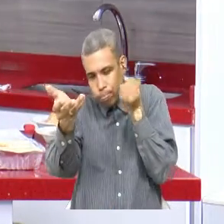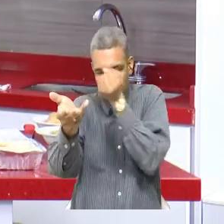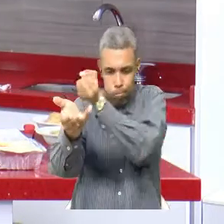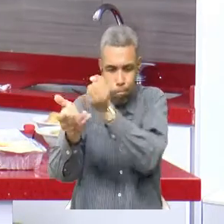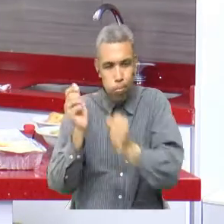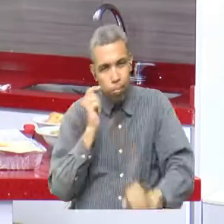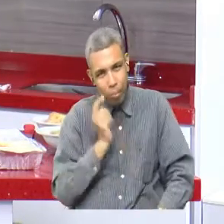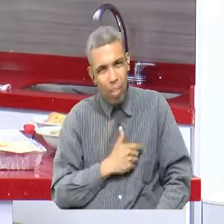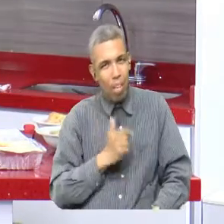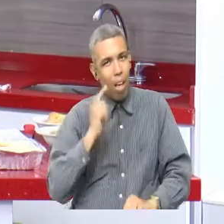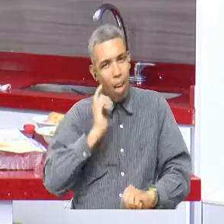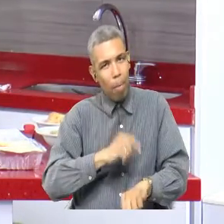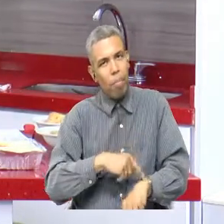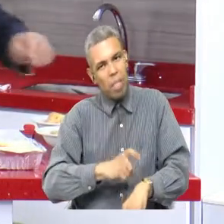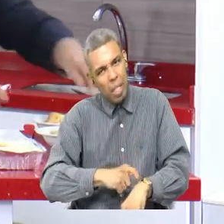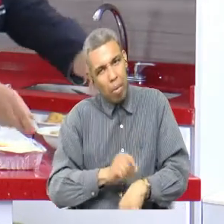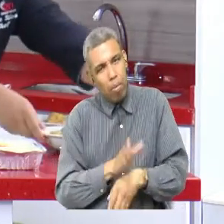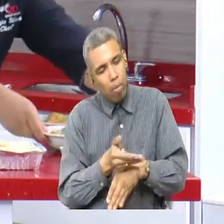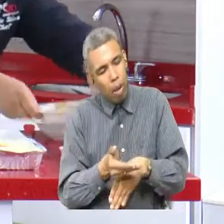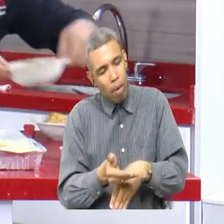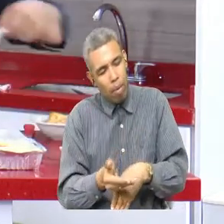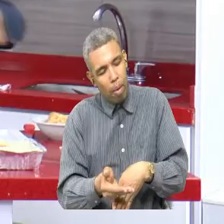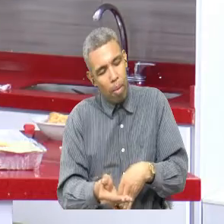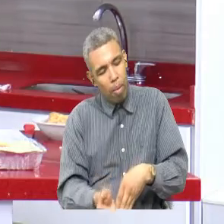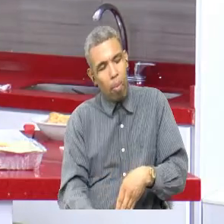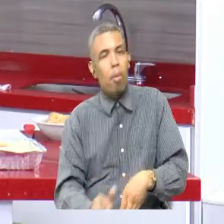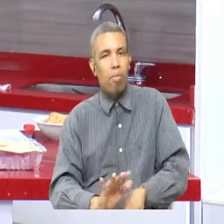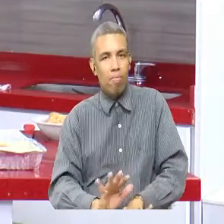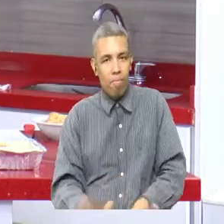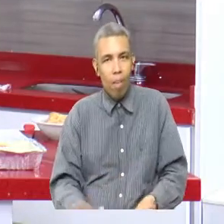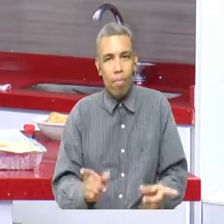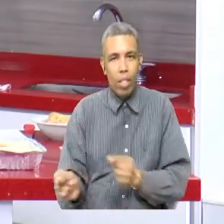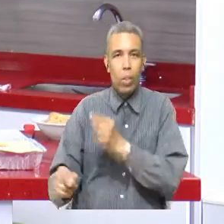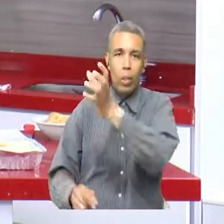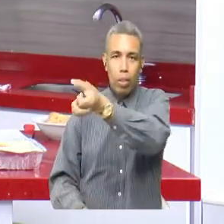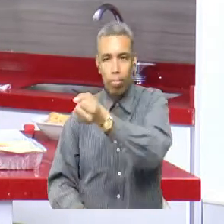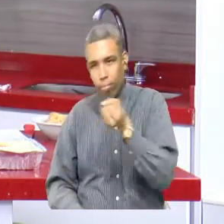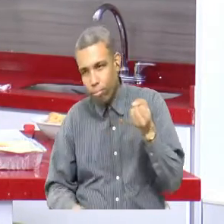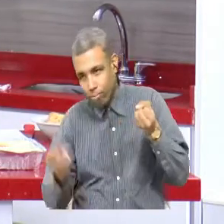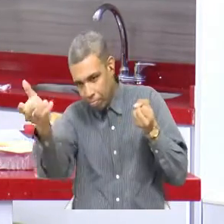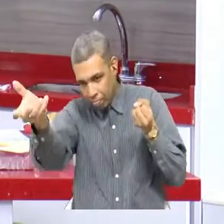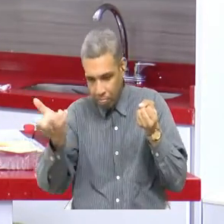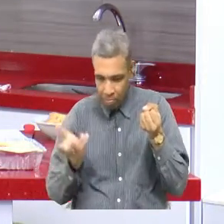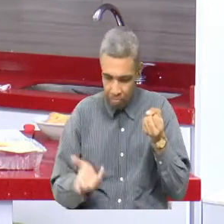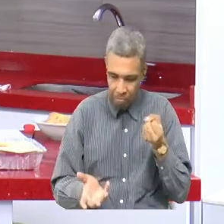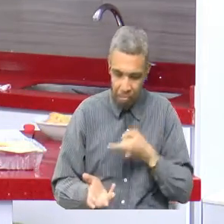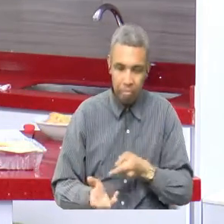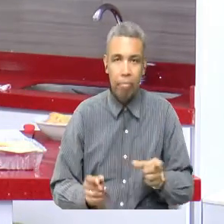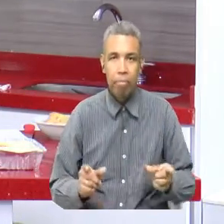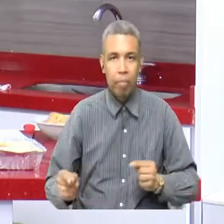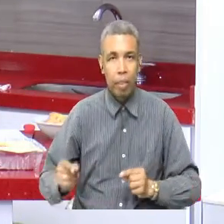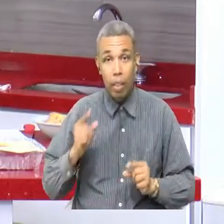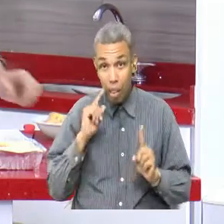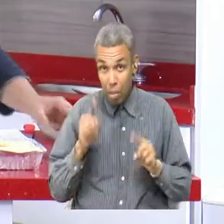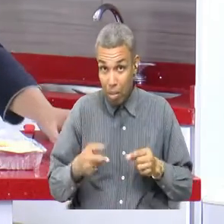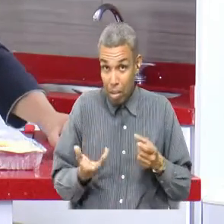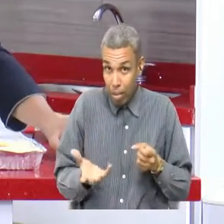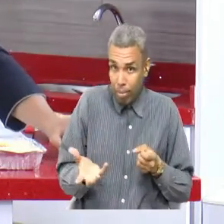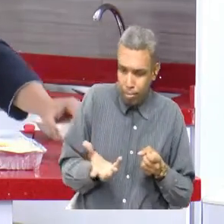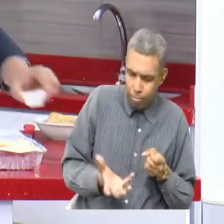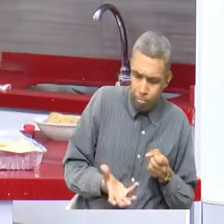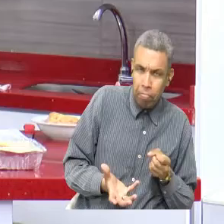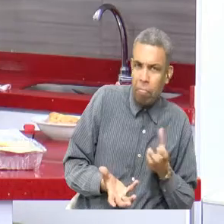uno. Okay. Pues acá tengo fresas. Sí. Uchuvas. Y acá